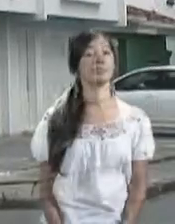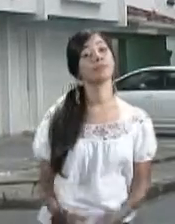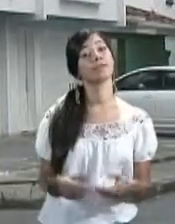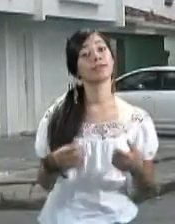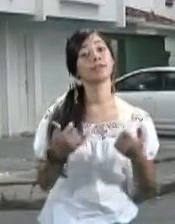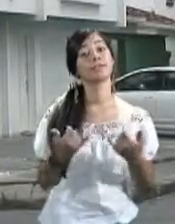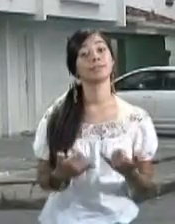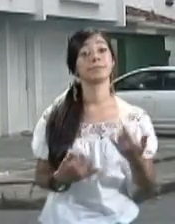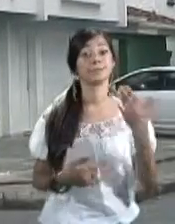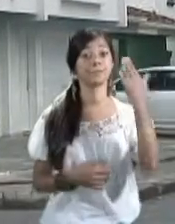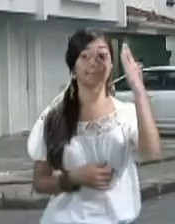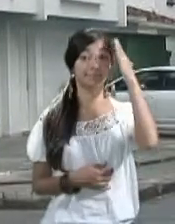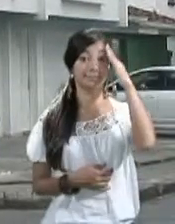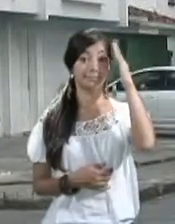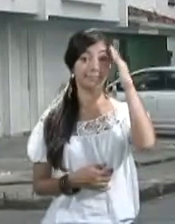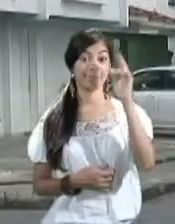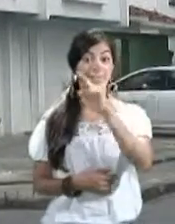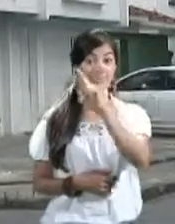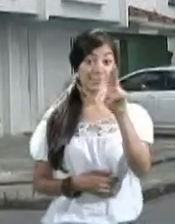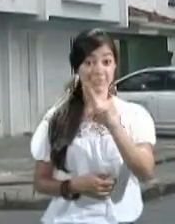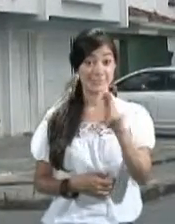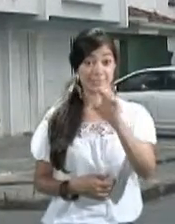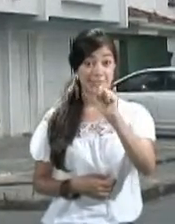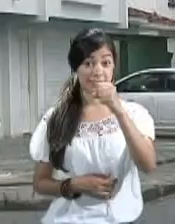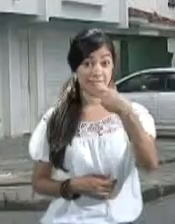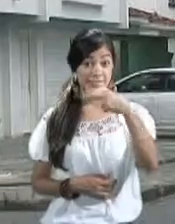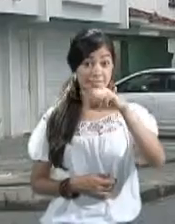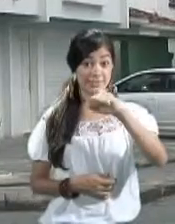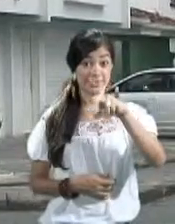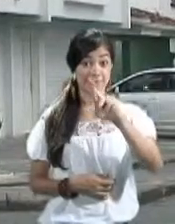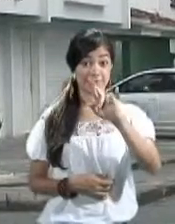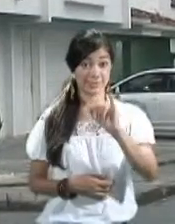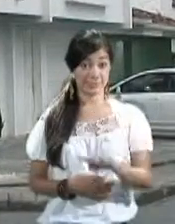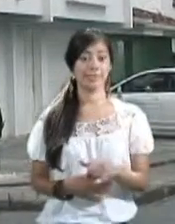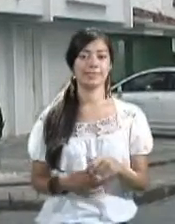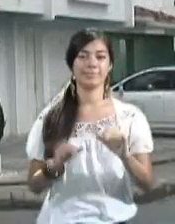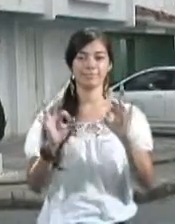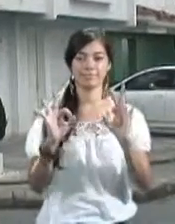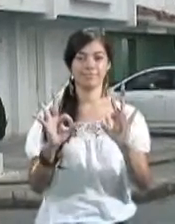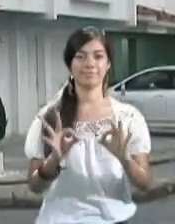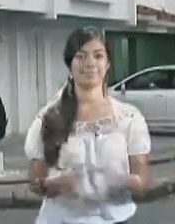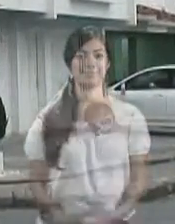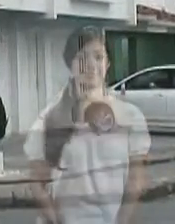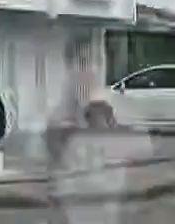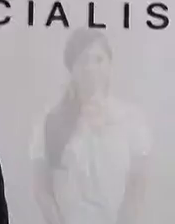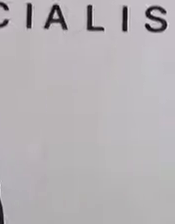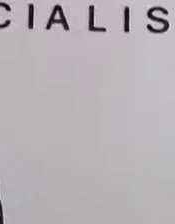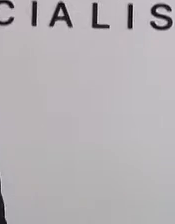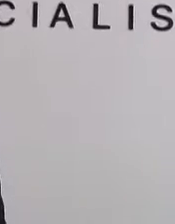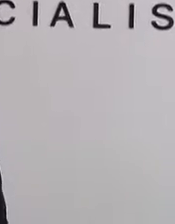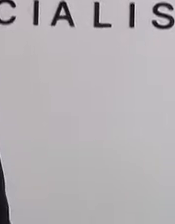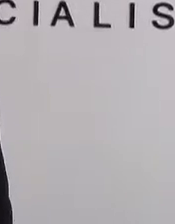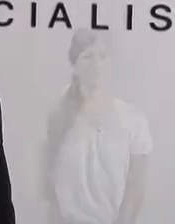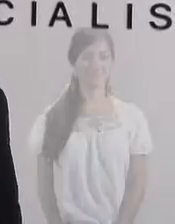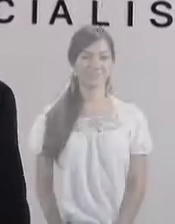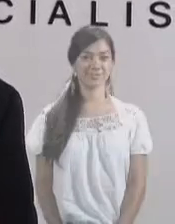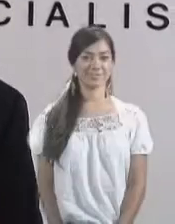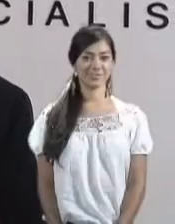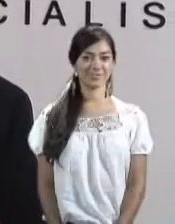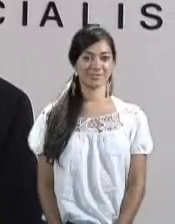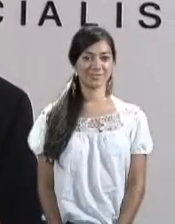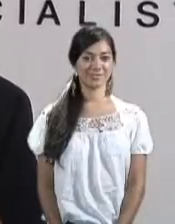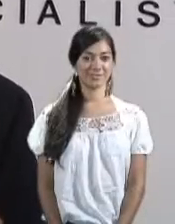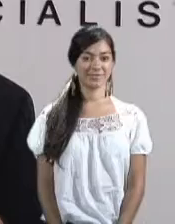Qué bueno saber que la Clínica Odontológica Sanabria Matiz recibió su certificación nacional por parte del IBMS. Venimos